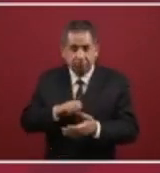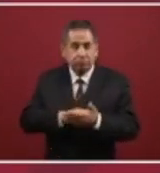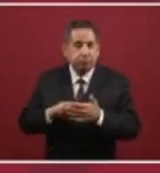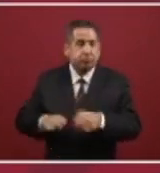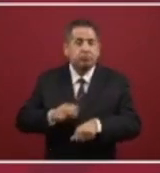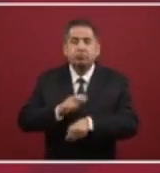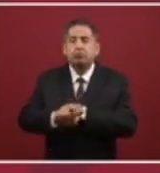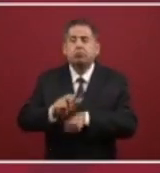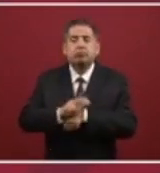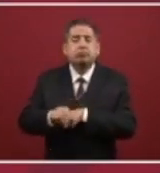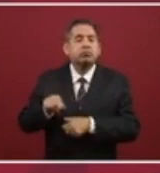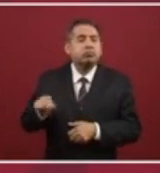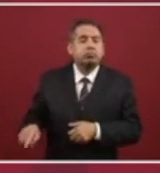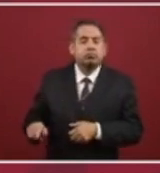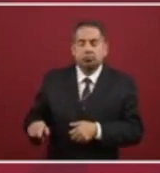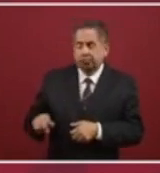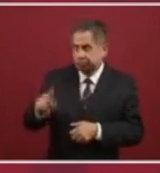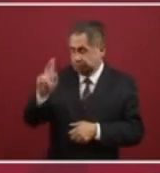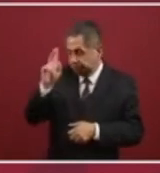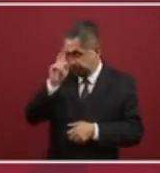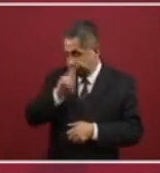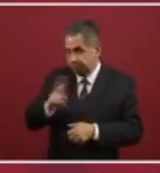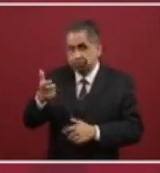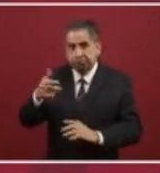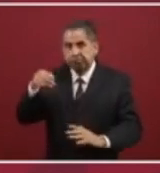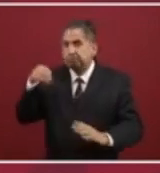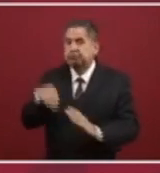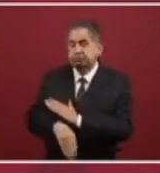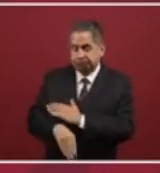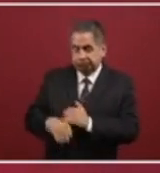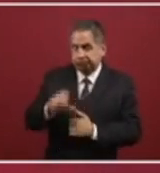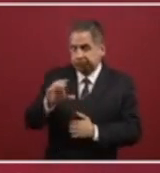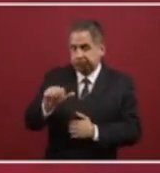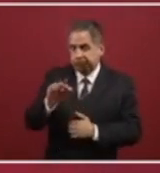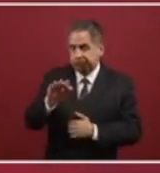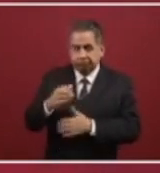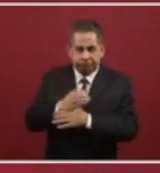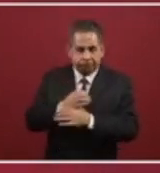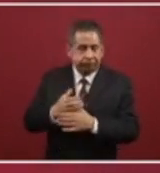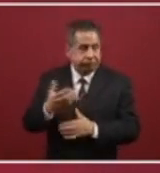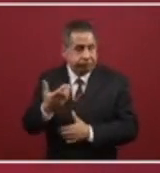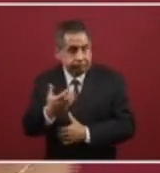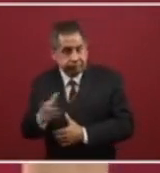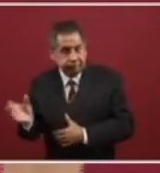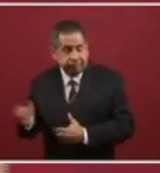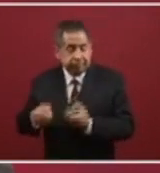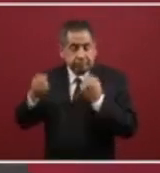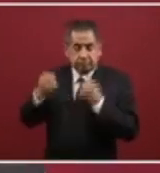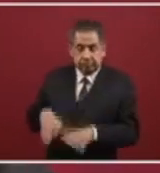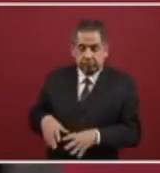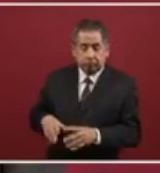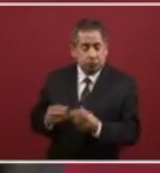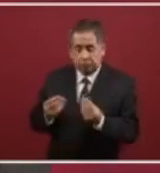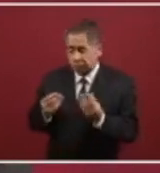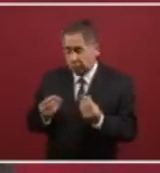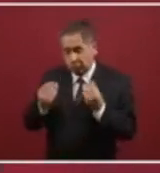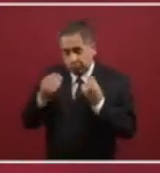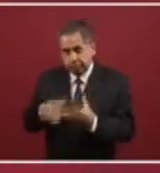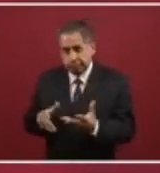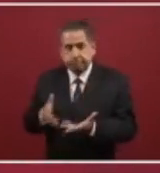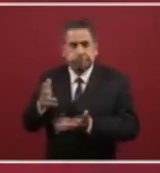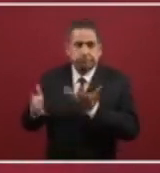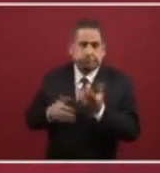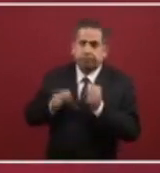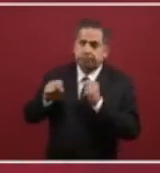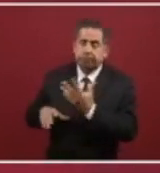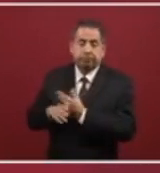una de las actividades más importantes en Honduras, en lo que es el campo. Y entonces ahí hubo un impacto muy severo, igualmente en una